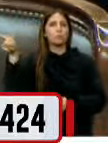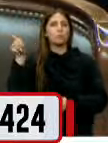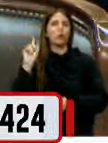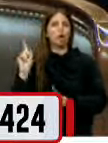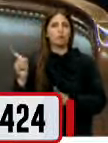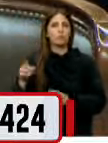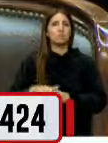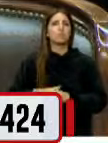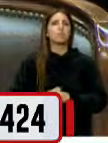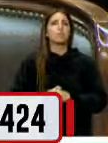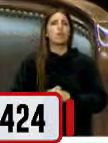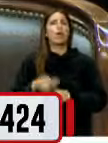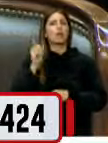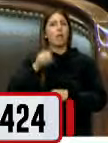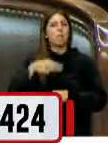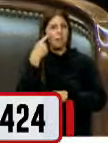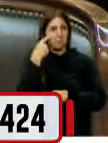ahí. ¿Eh?